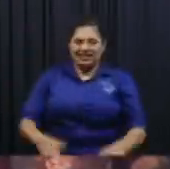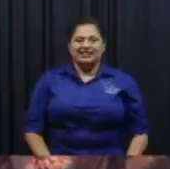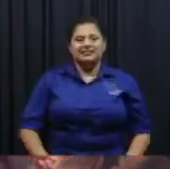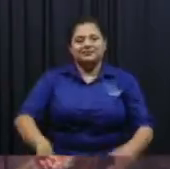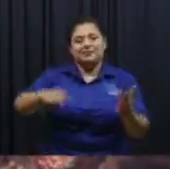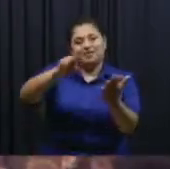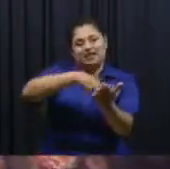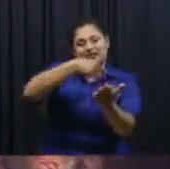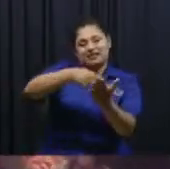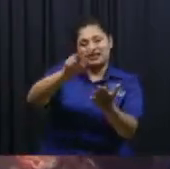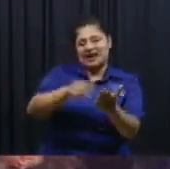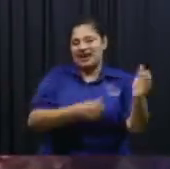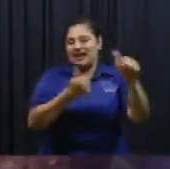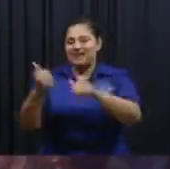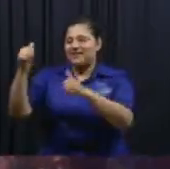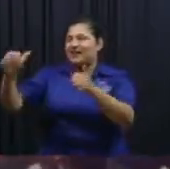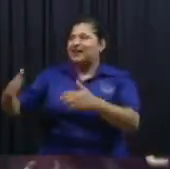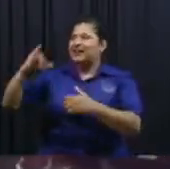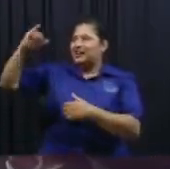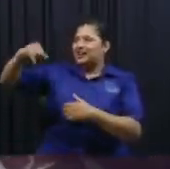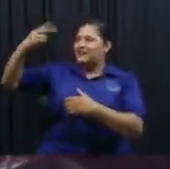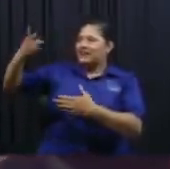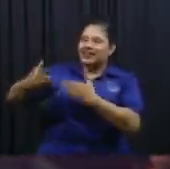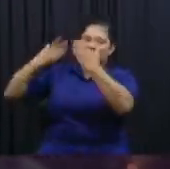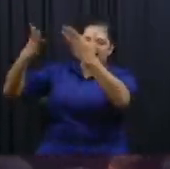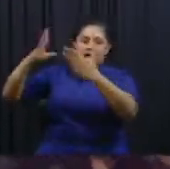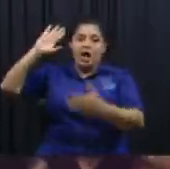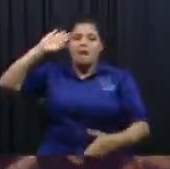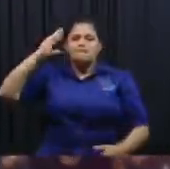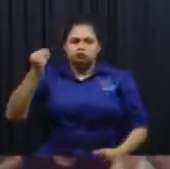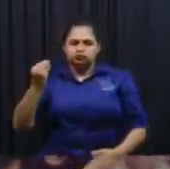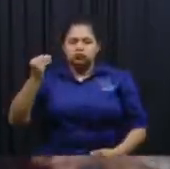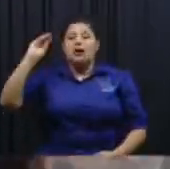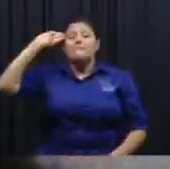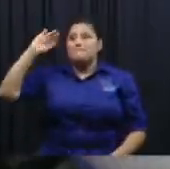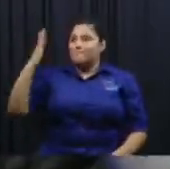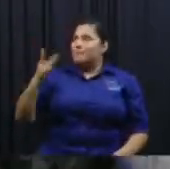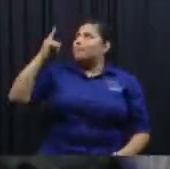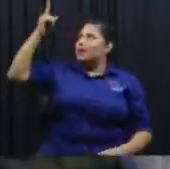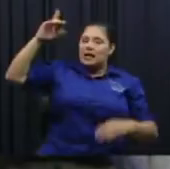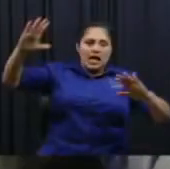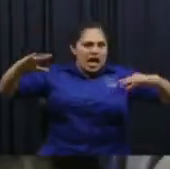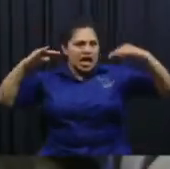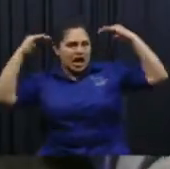iremos Por qué Porque grande grande